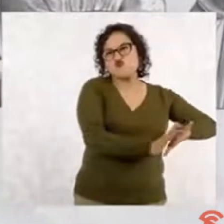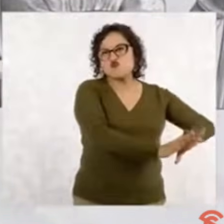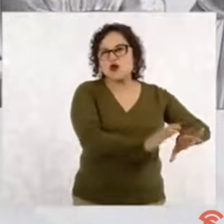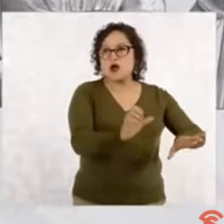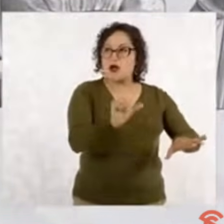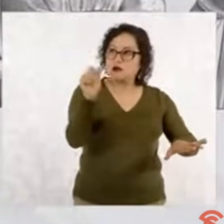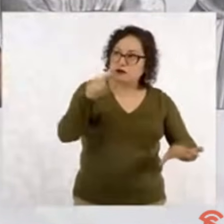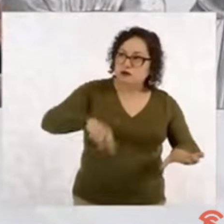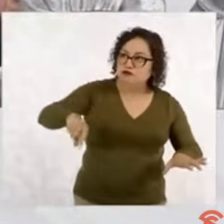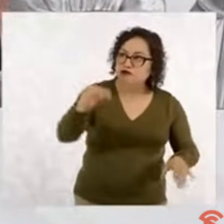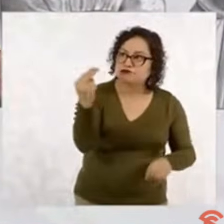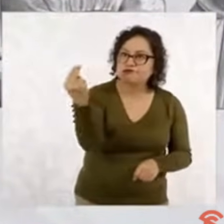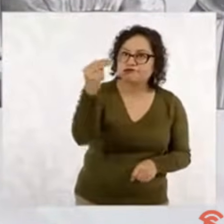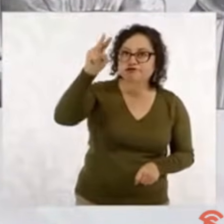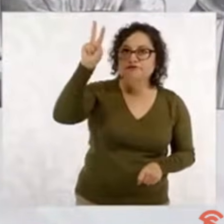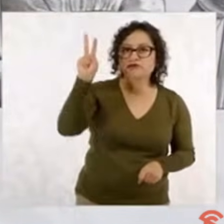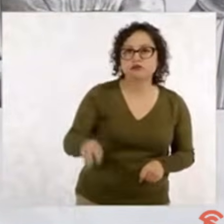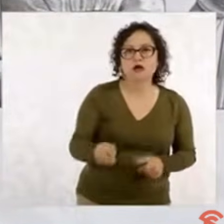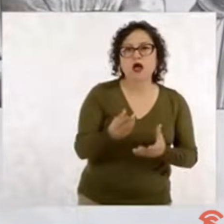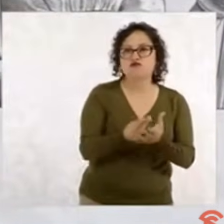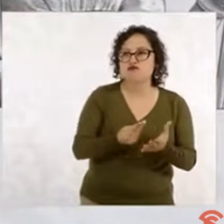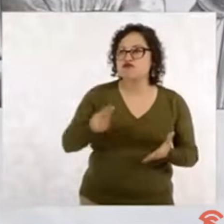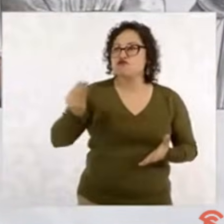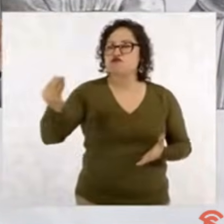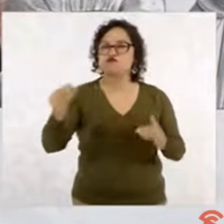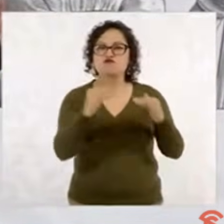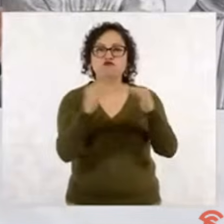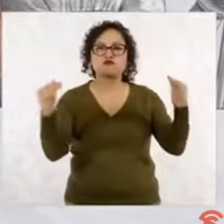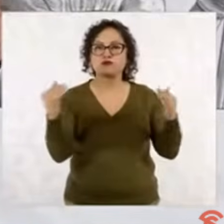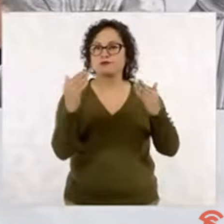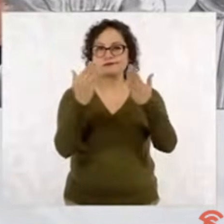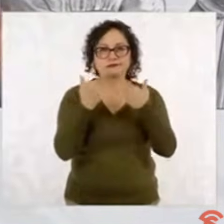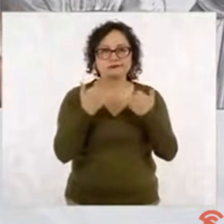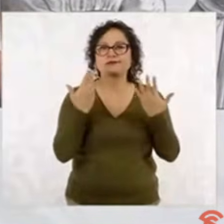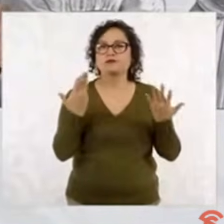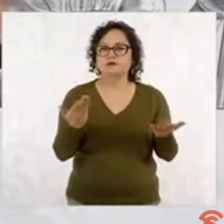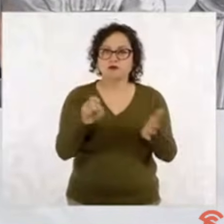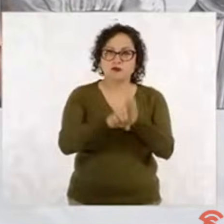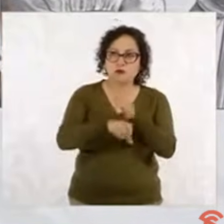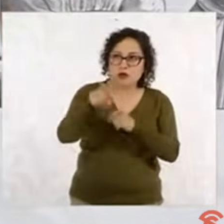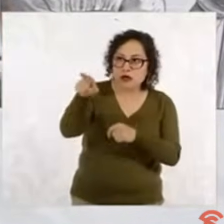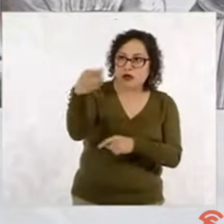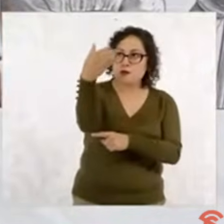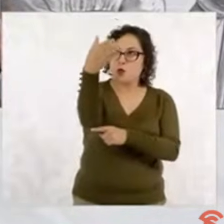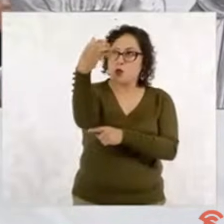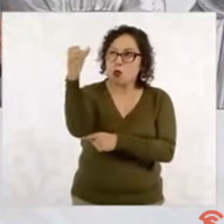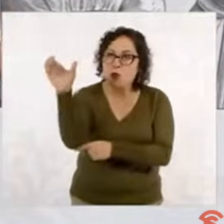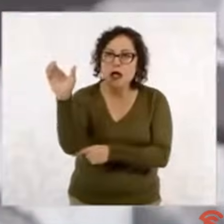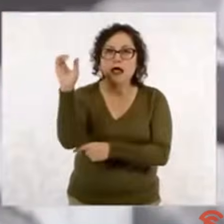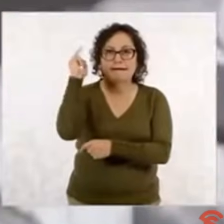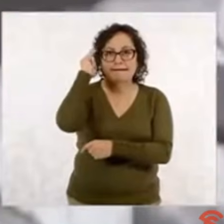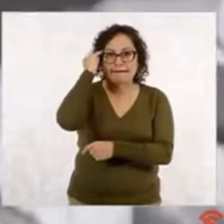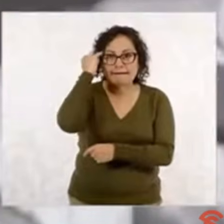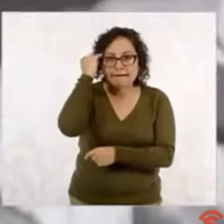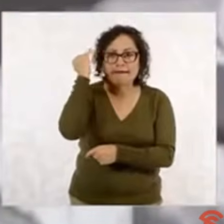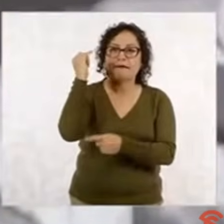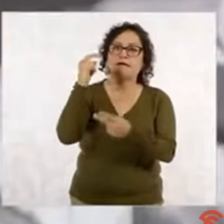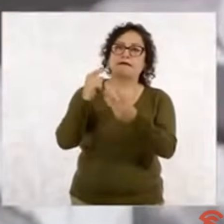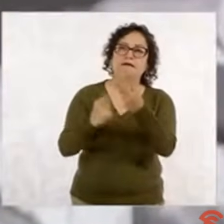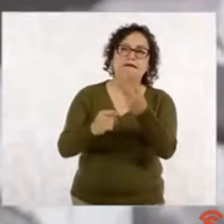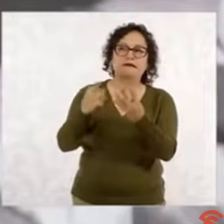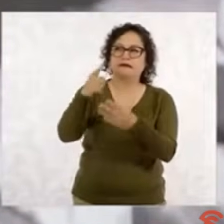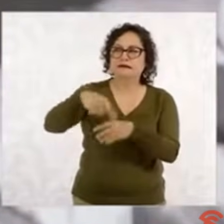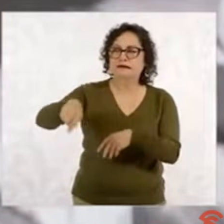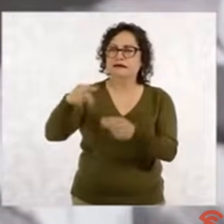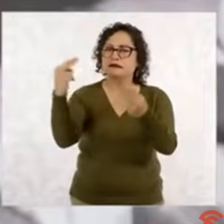realmente la necesita, sobre todo pequeños y medianos productores, sobre todo comunidades rurales y comunidades indígenas, puedan acceder al agua que le